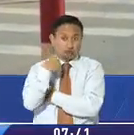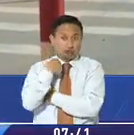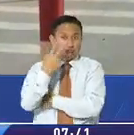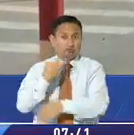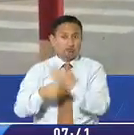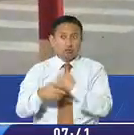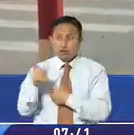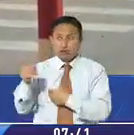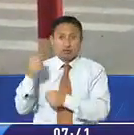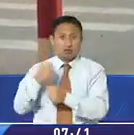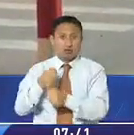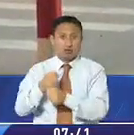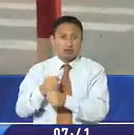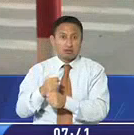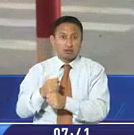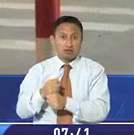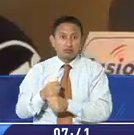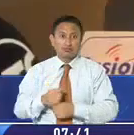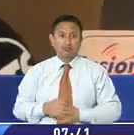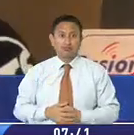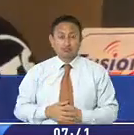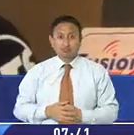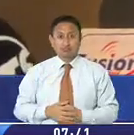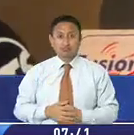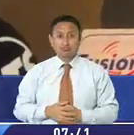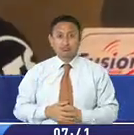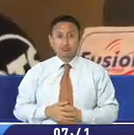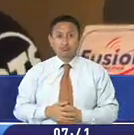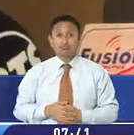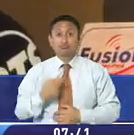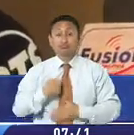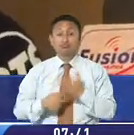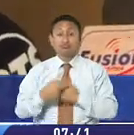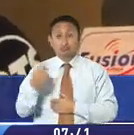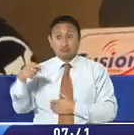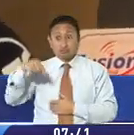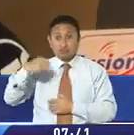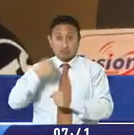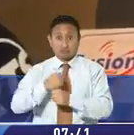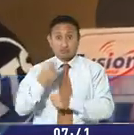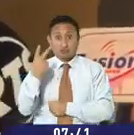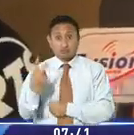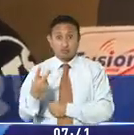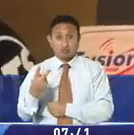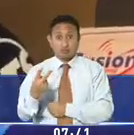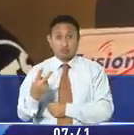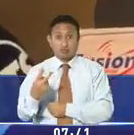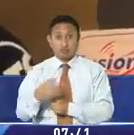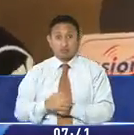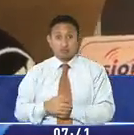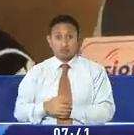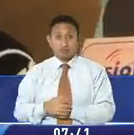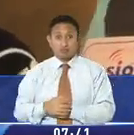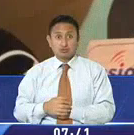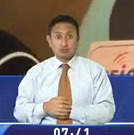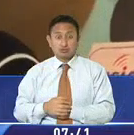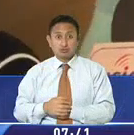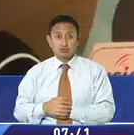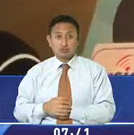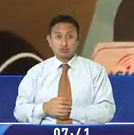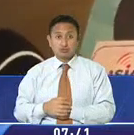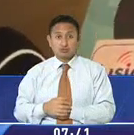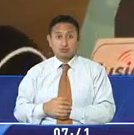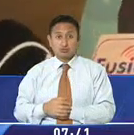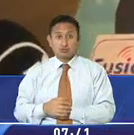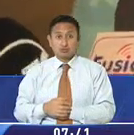al interior del puerto marítimo. Tengo 12 hijos trabajando aquí, ya tengo uno que ya llegó a su casa y falta otro